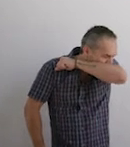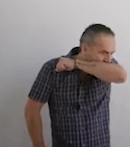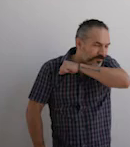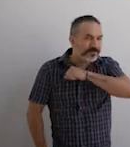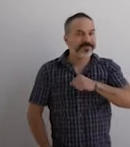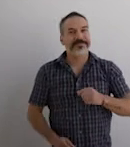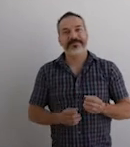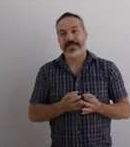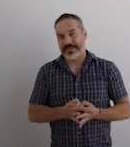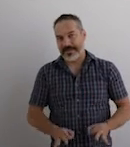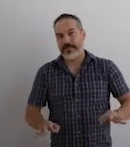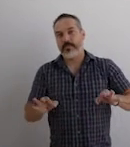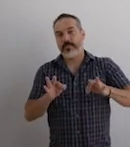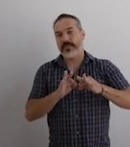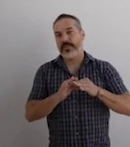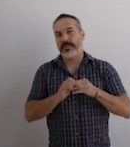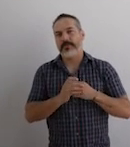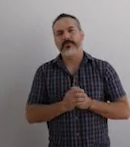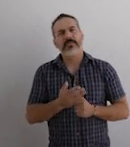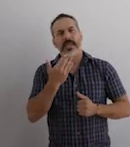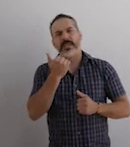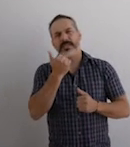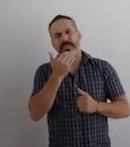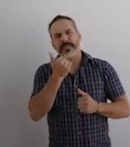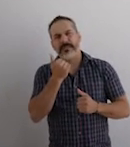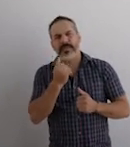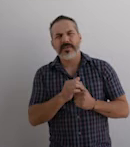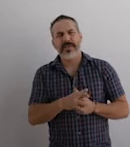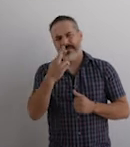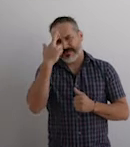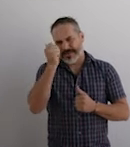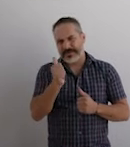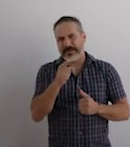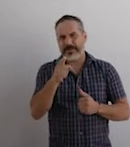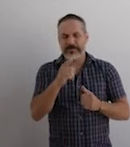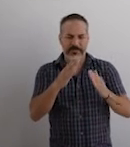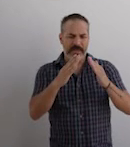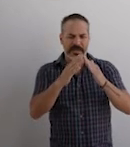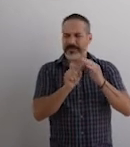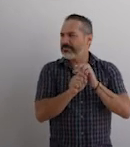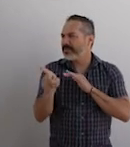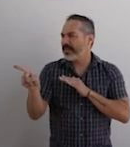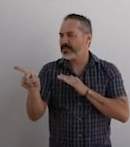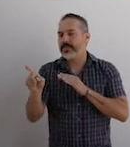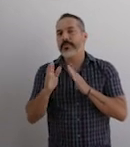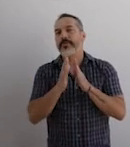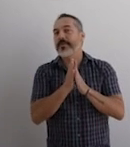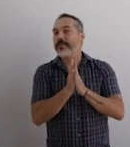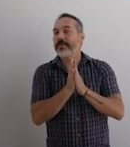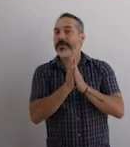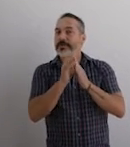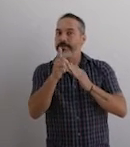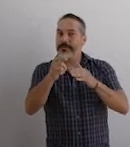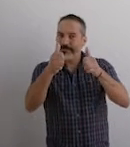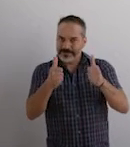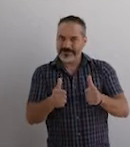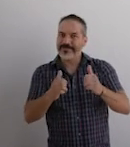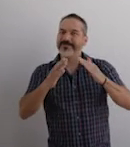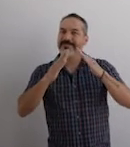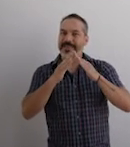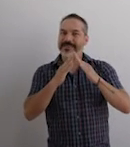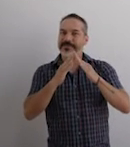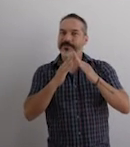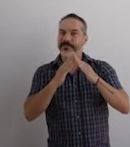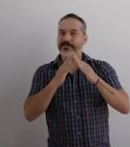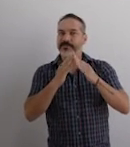antebrazo. Y lo más importante, si no existe algún motivo necesario por el cual tengas que salir, por